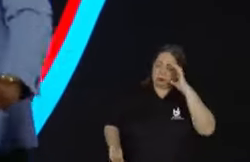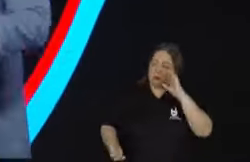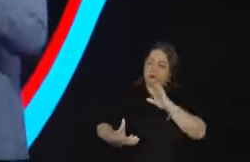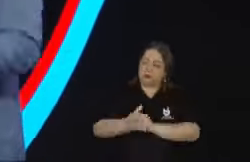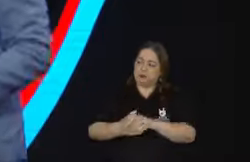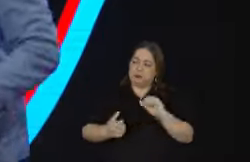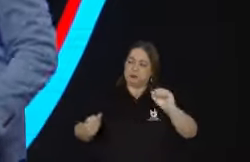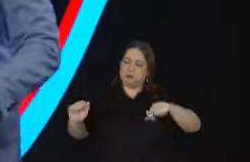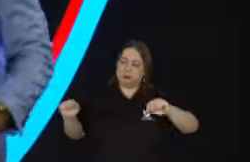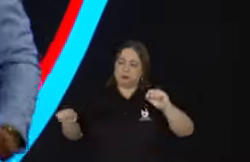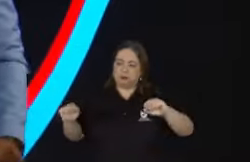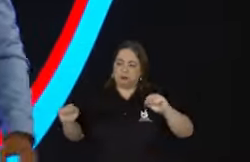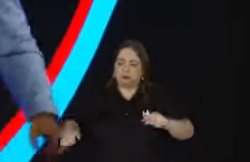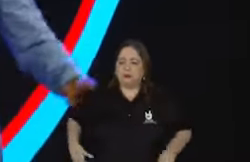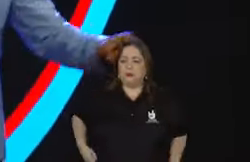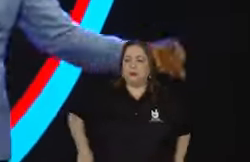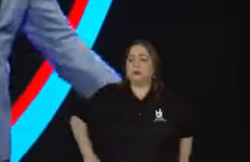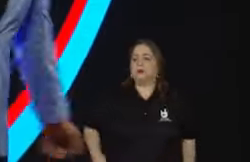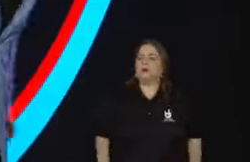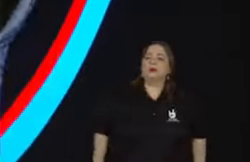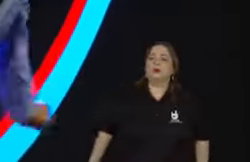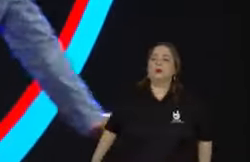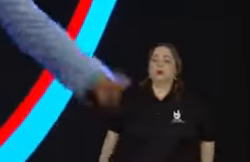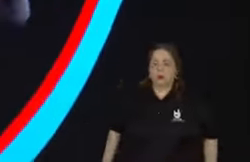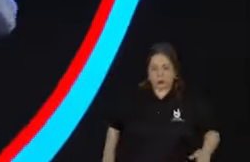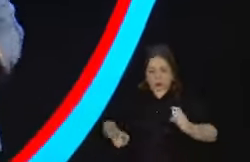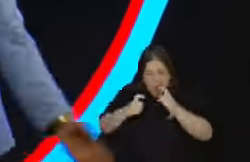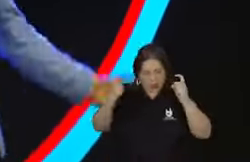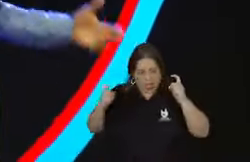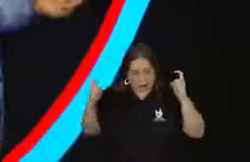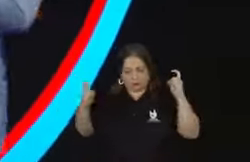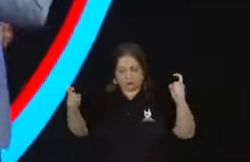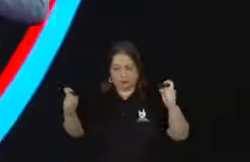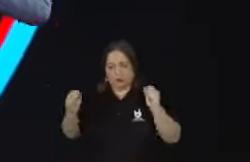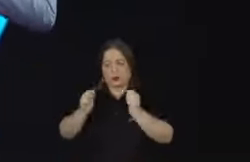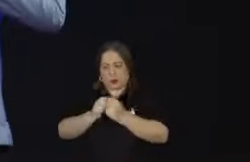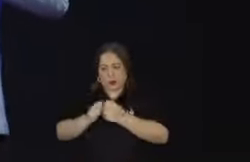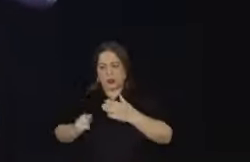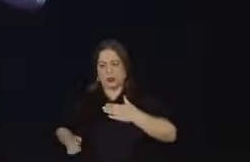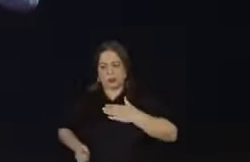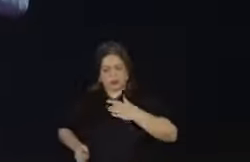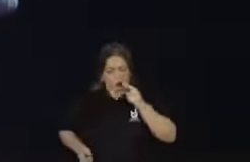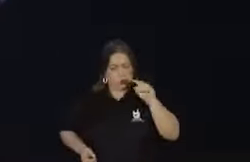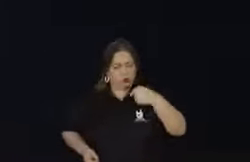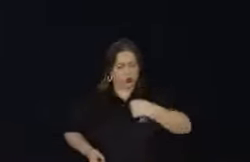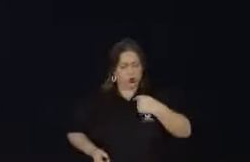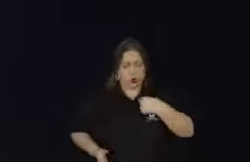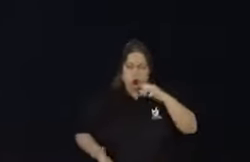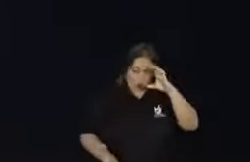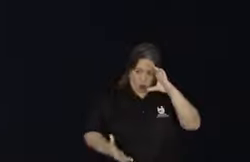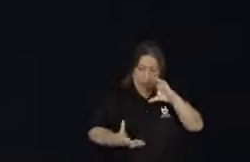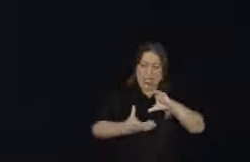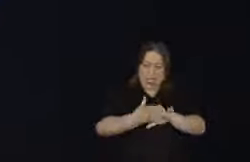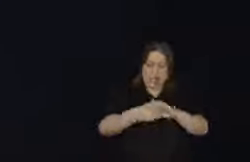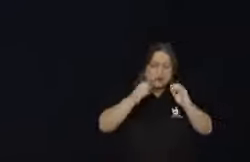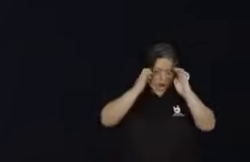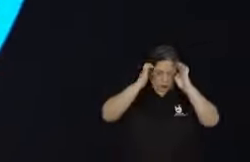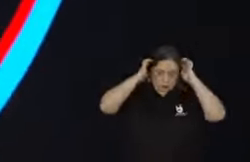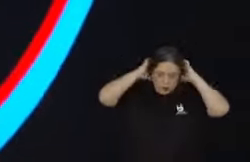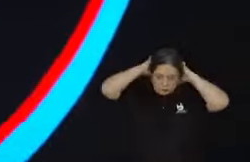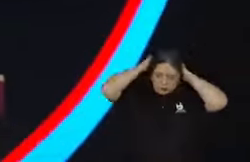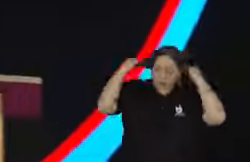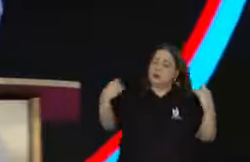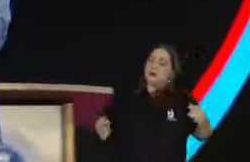creo. Alguien no tiene que creer conmigo. Yo no creo, yo no creo, yo no creo, yo no creo. En el